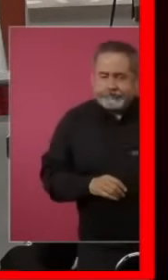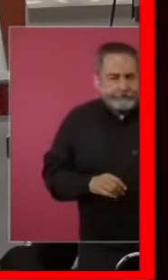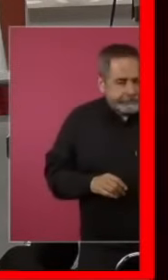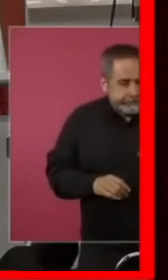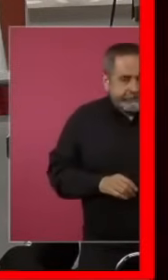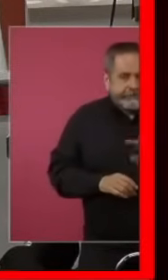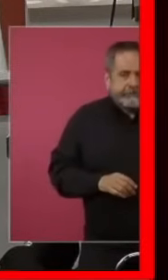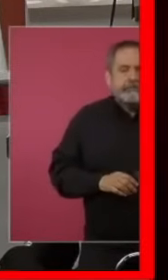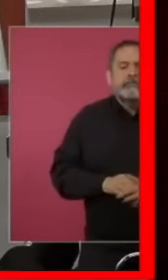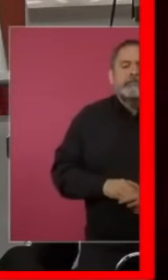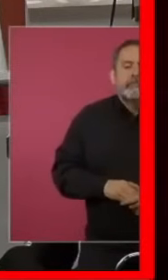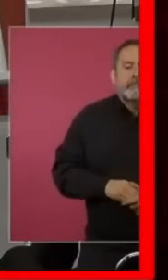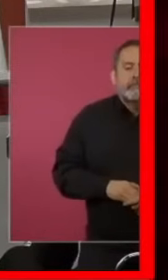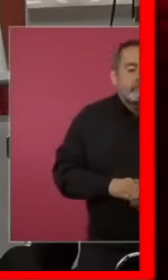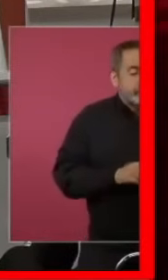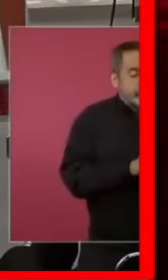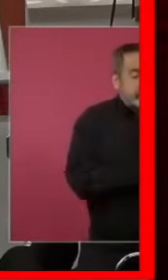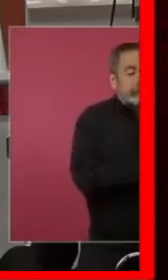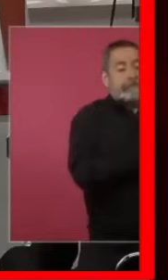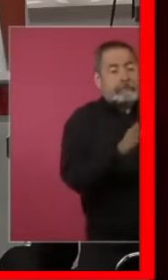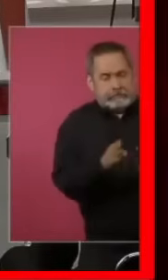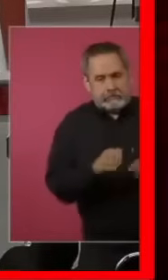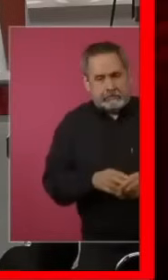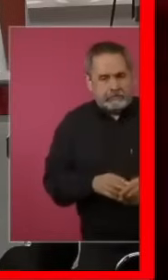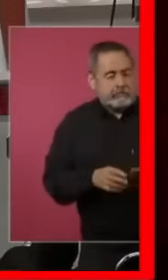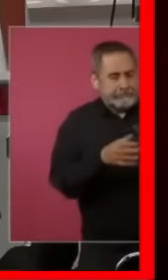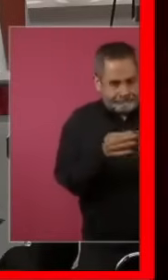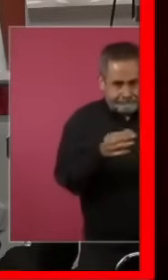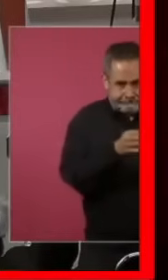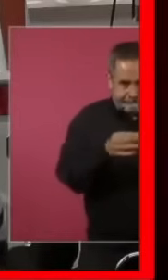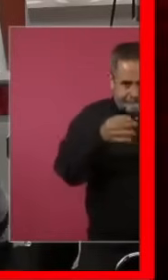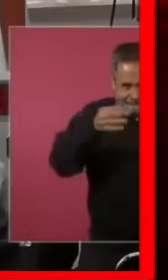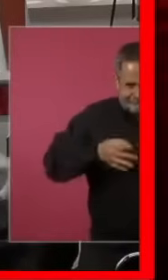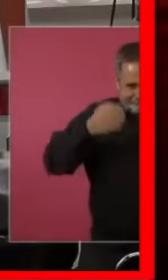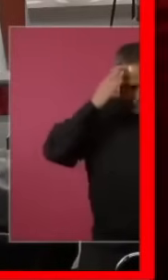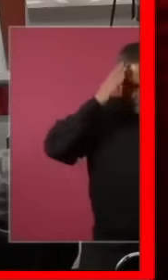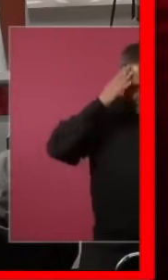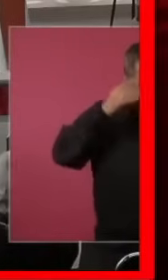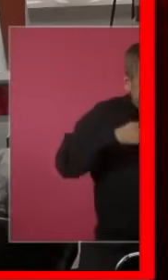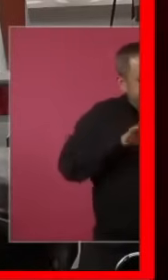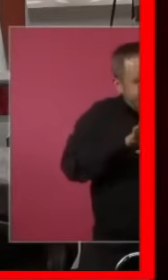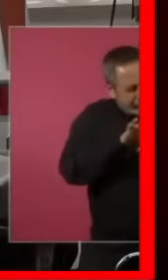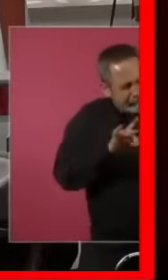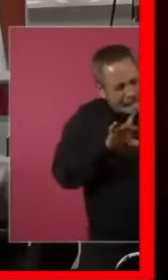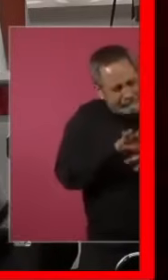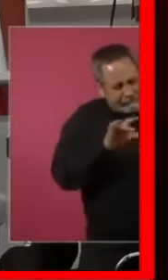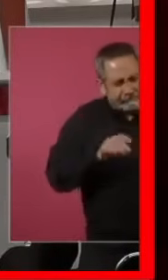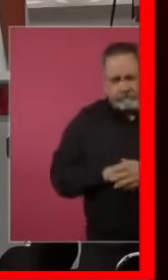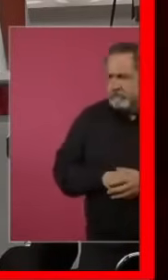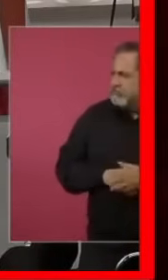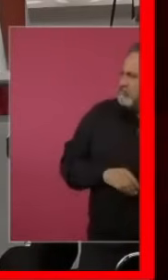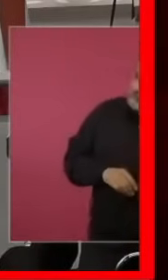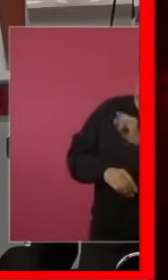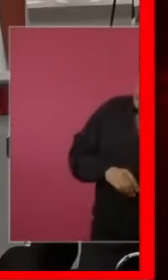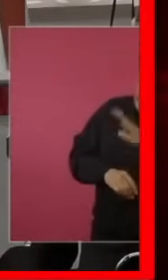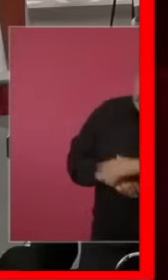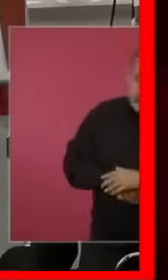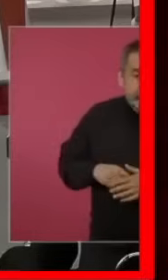Y agarro a la otra persona y lo mismo. Entonces, si son